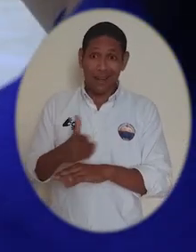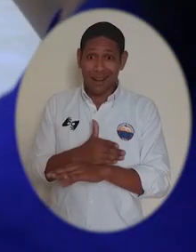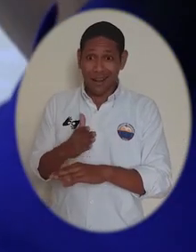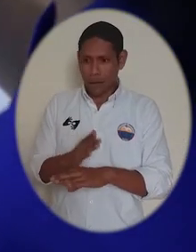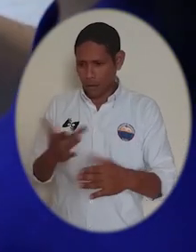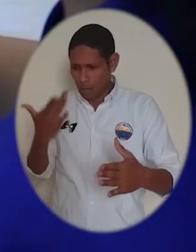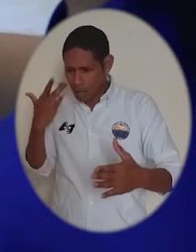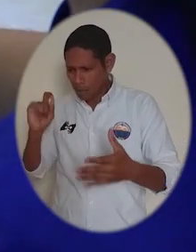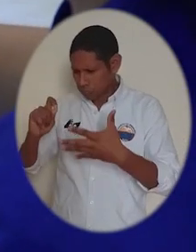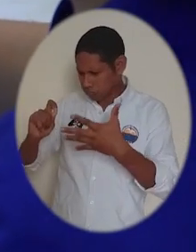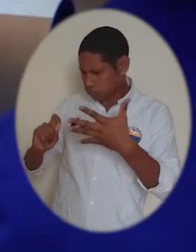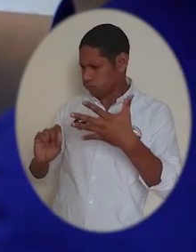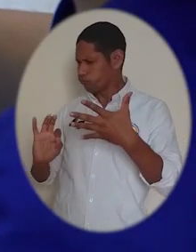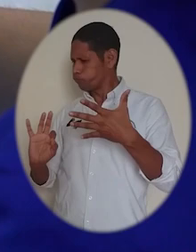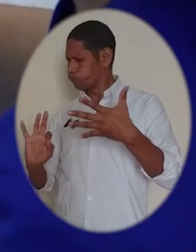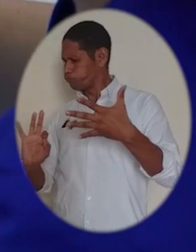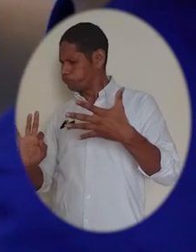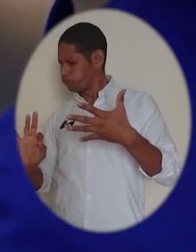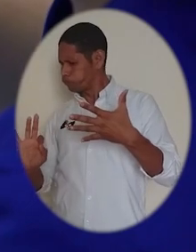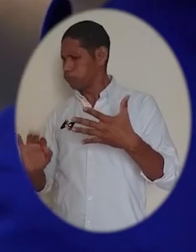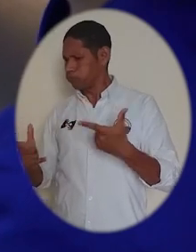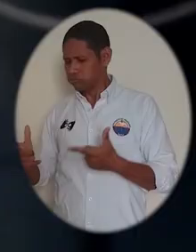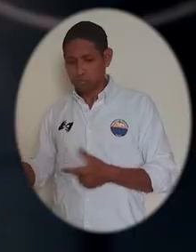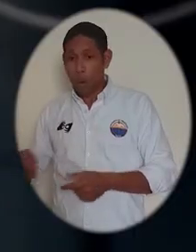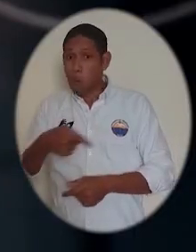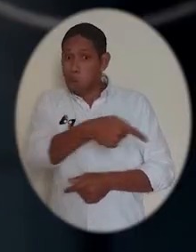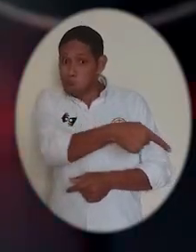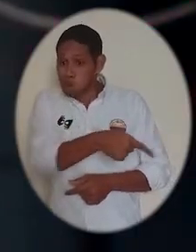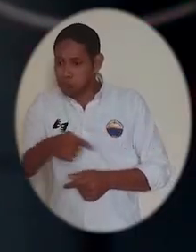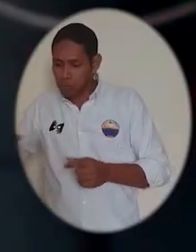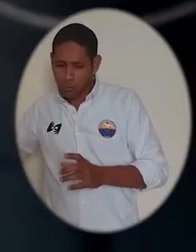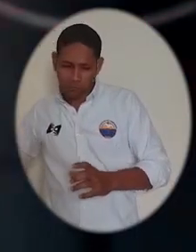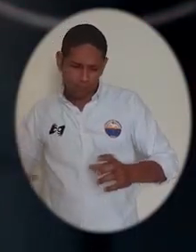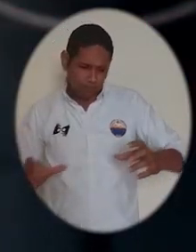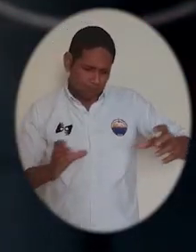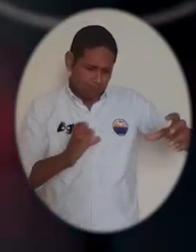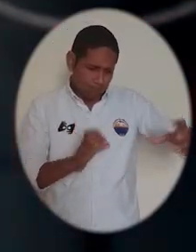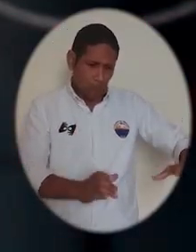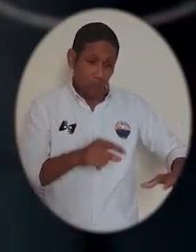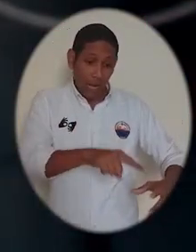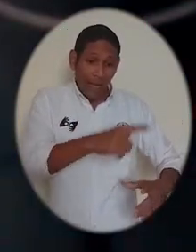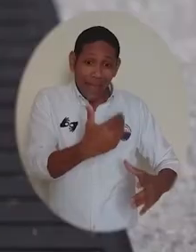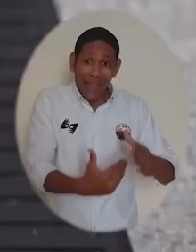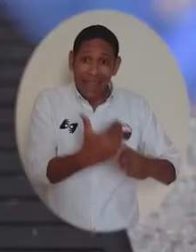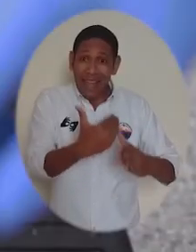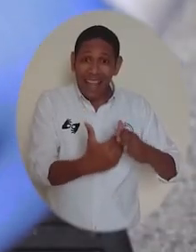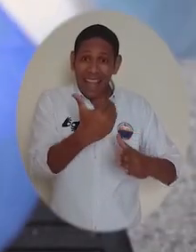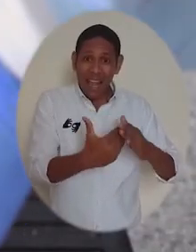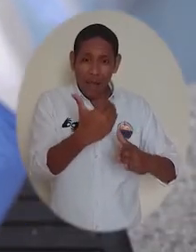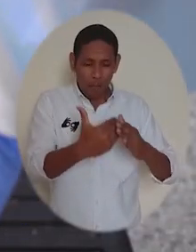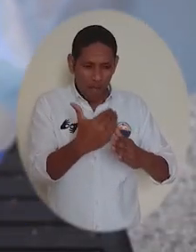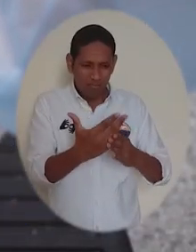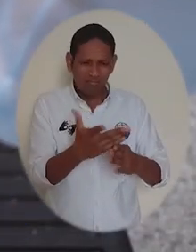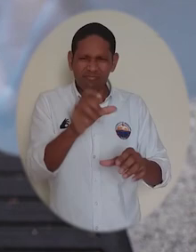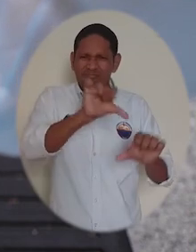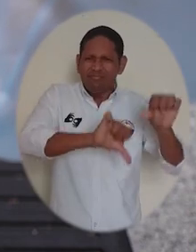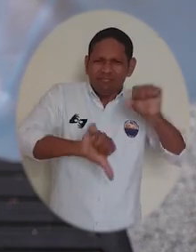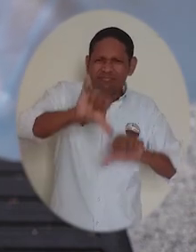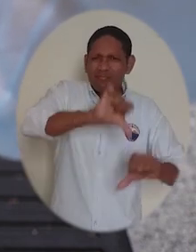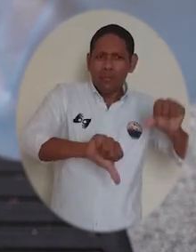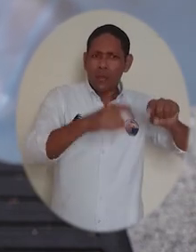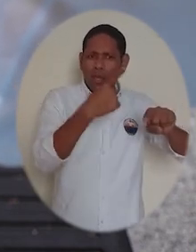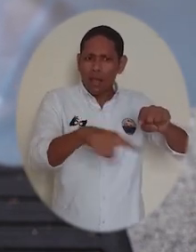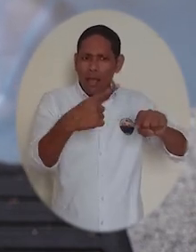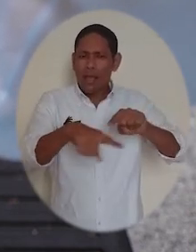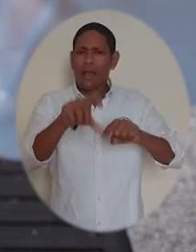son trasladadas a la zona de extracción. Y ahí es donde empiezan a realizar la extracción de ácidos nucleicos, principalmente ARN. Y ya una